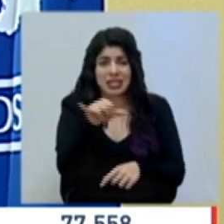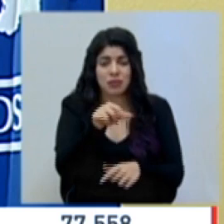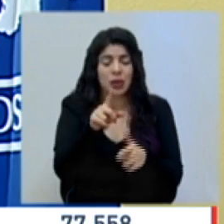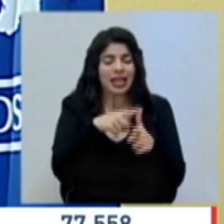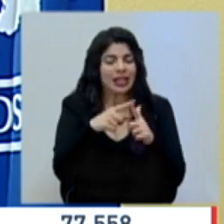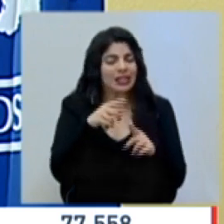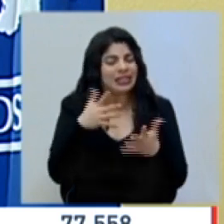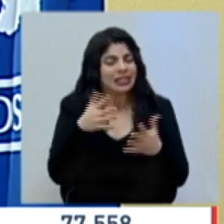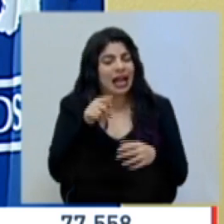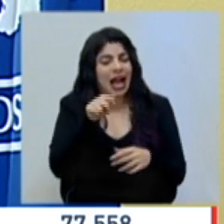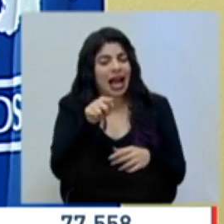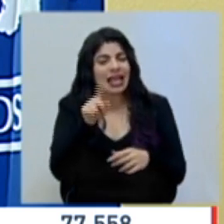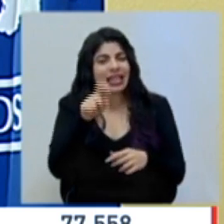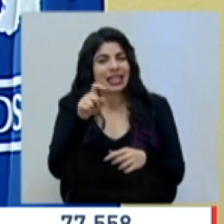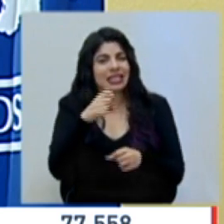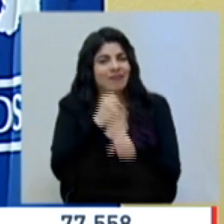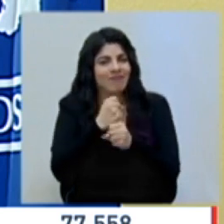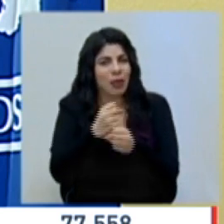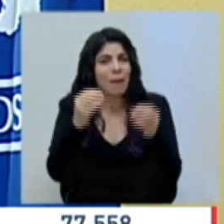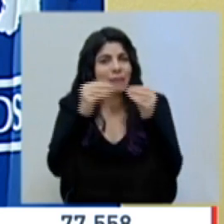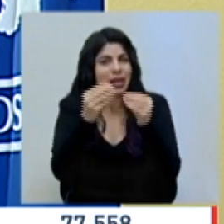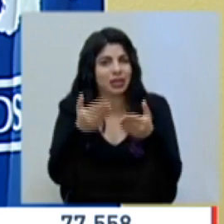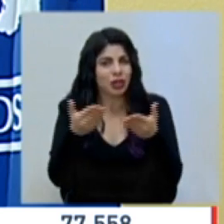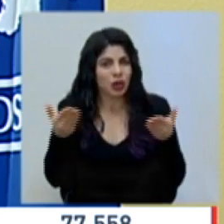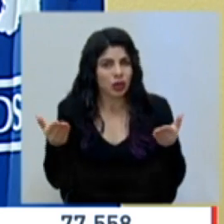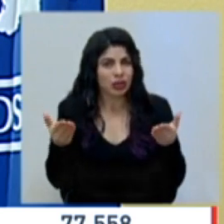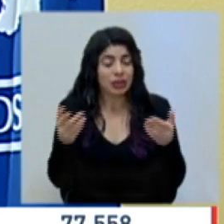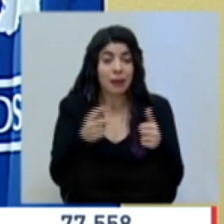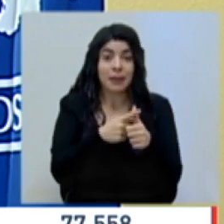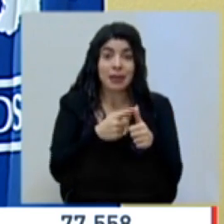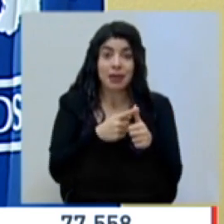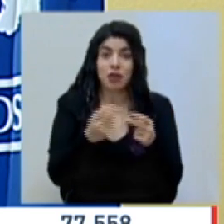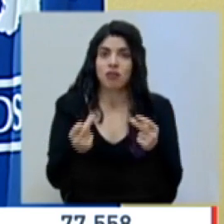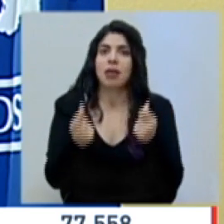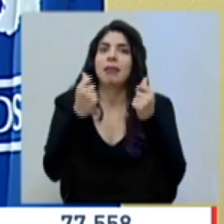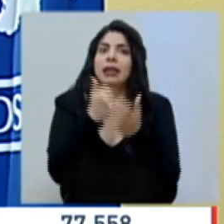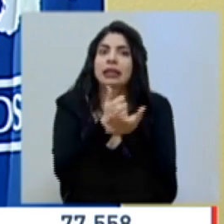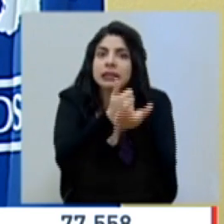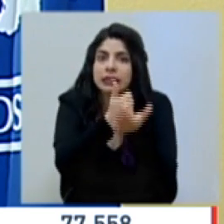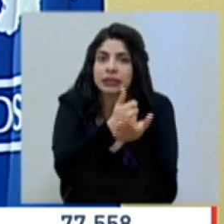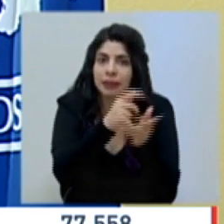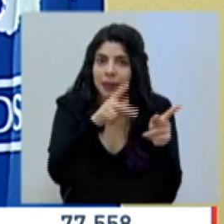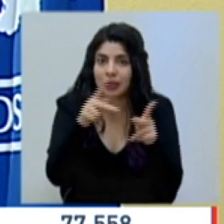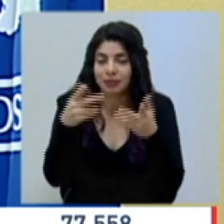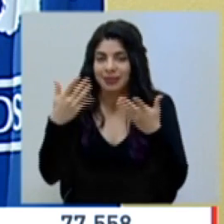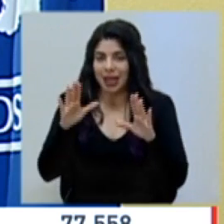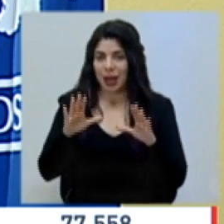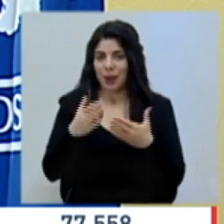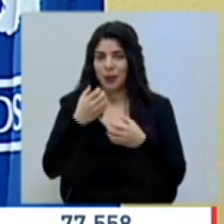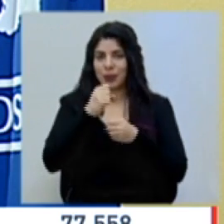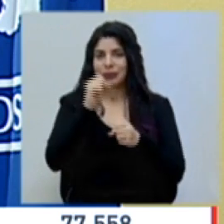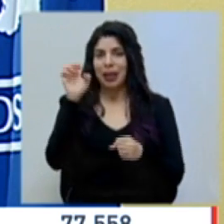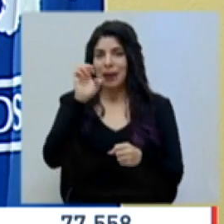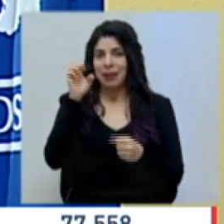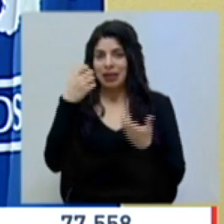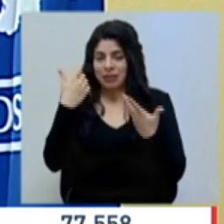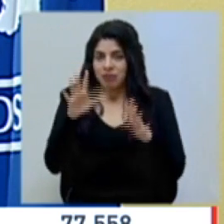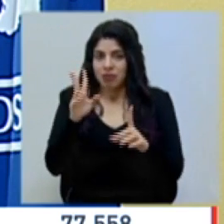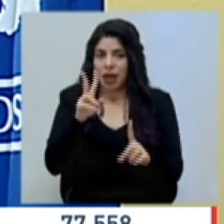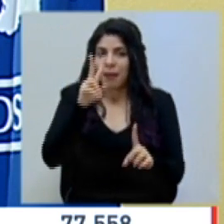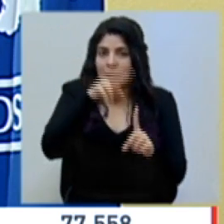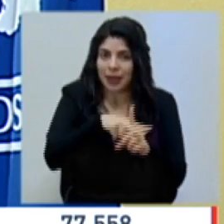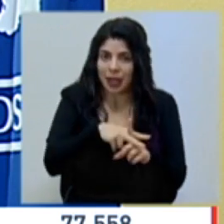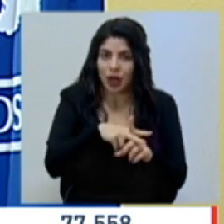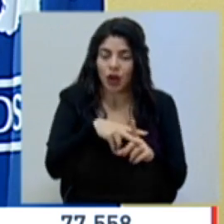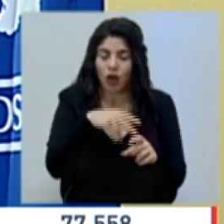que hacer varias cosas. Uno es la ayuda inmediata para esta población, que ya el Comité Municipal de Emergencia la ha puesto